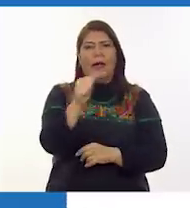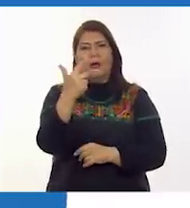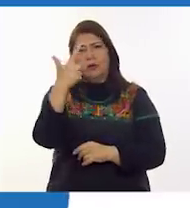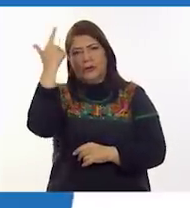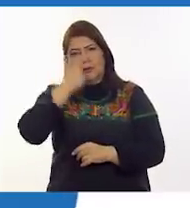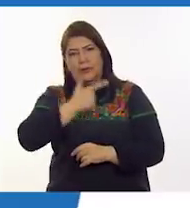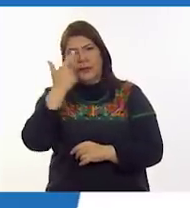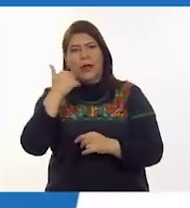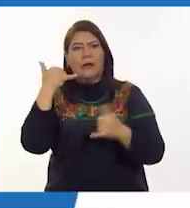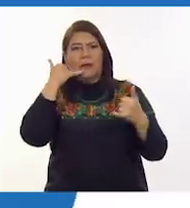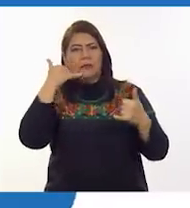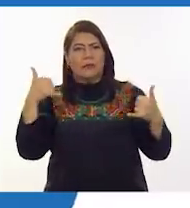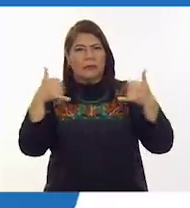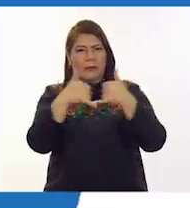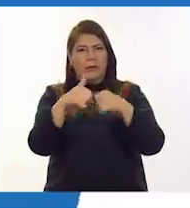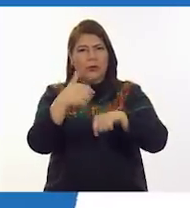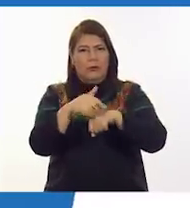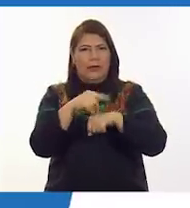teléfono